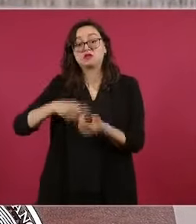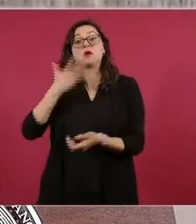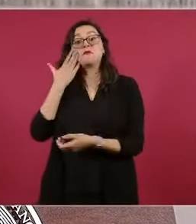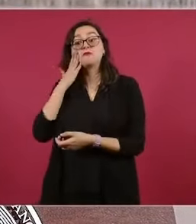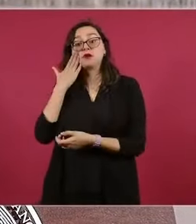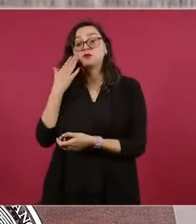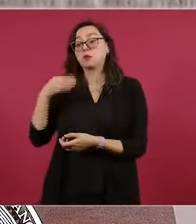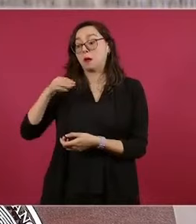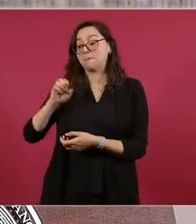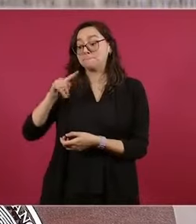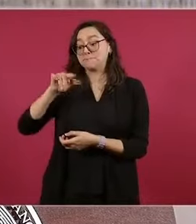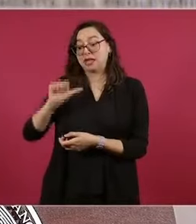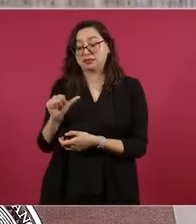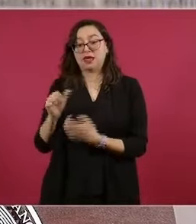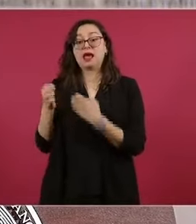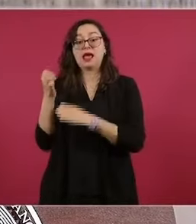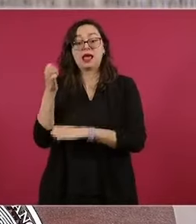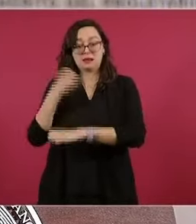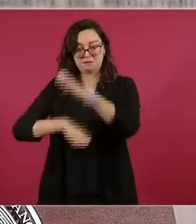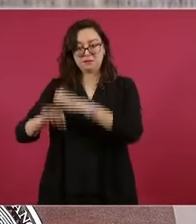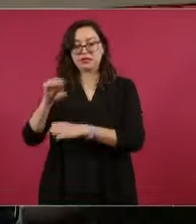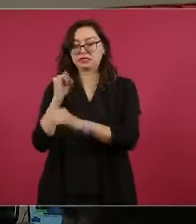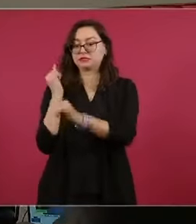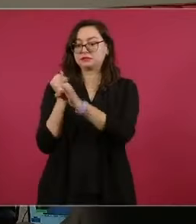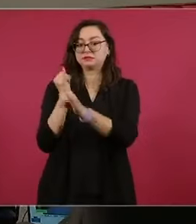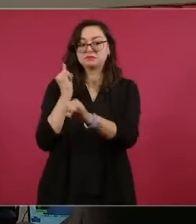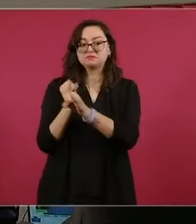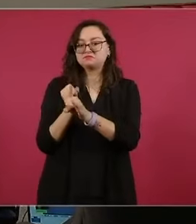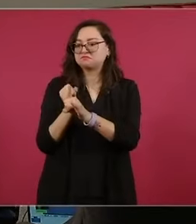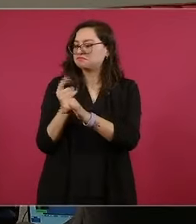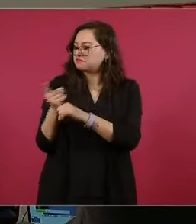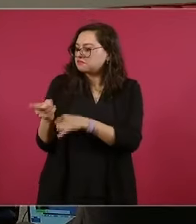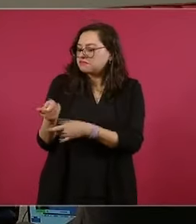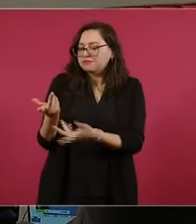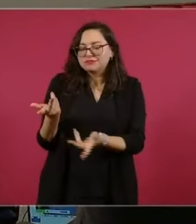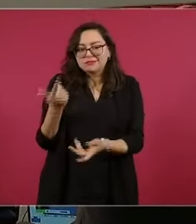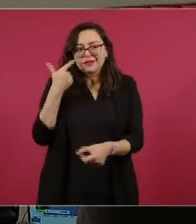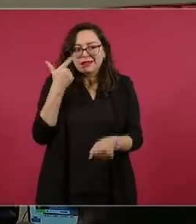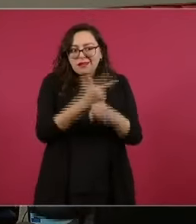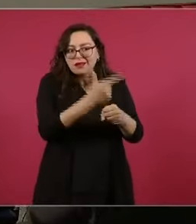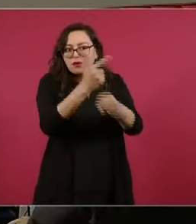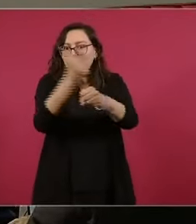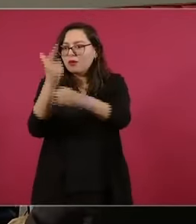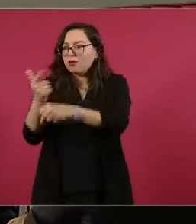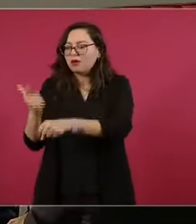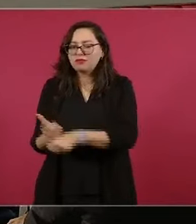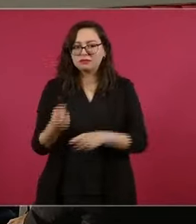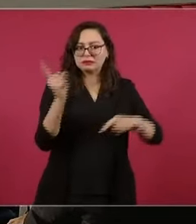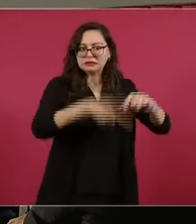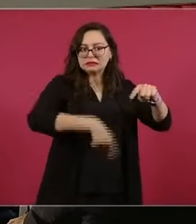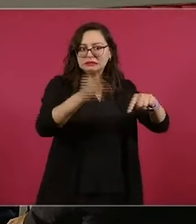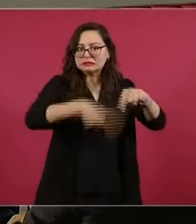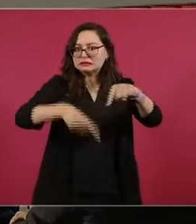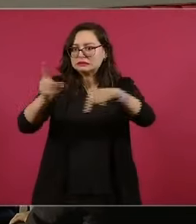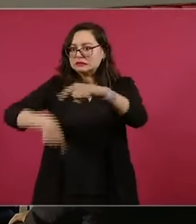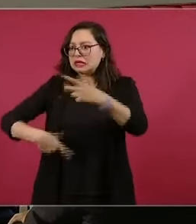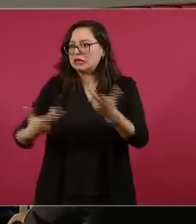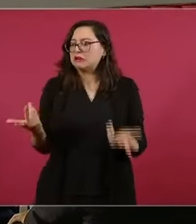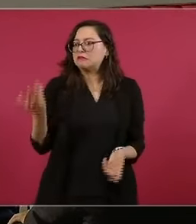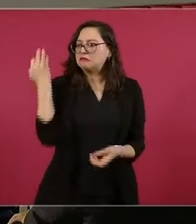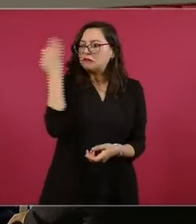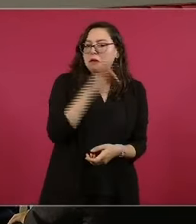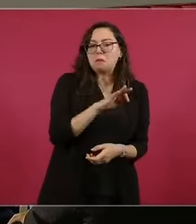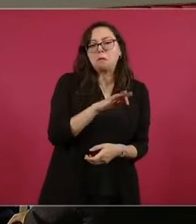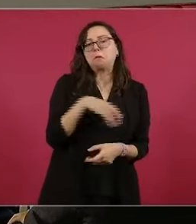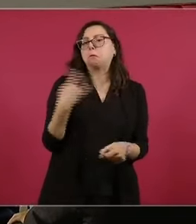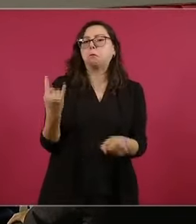las empresas de redes sociales más ineficientes para bajar contenidos de odio,